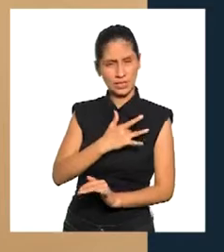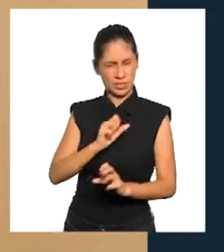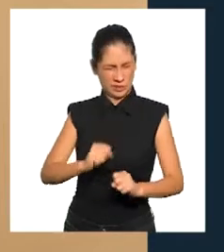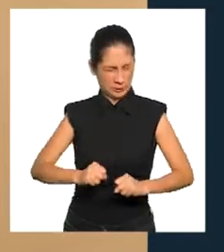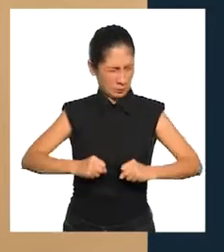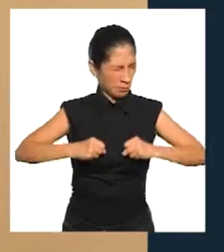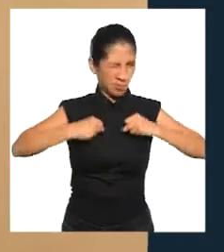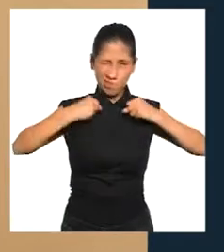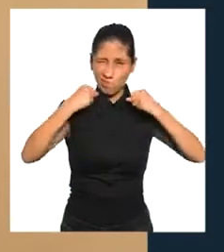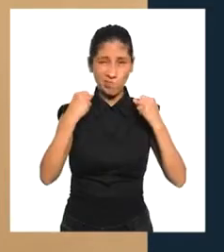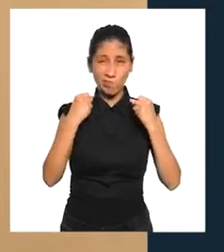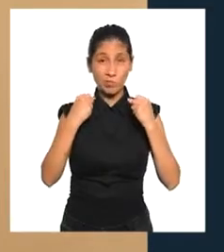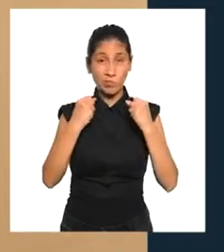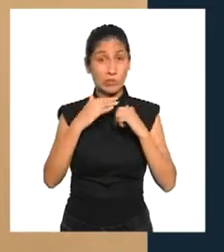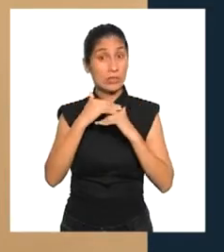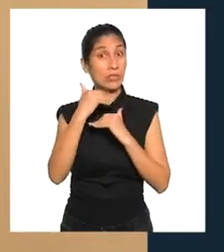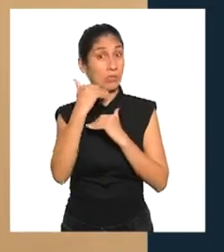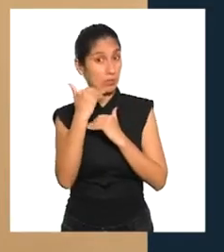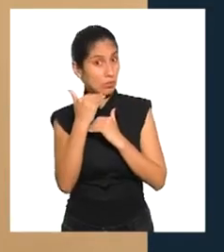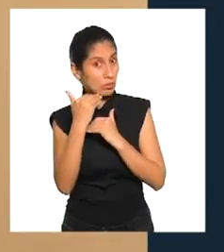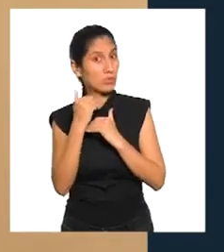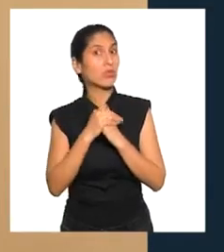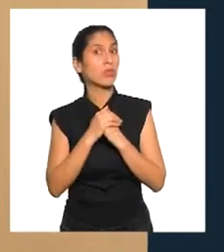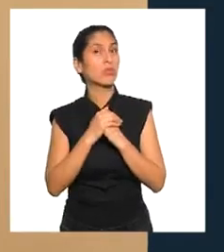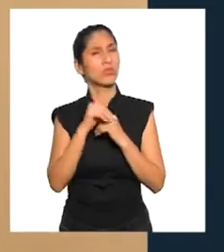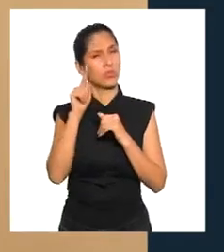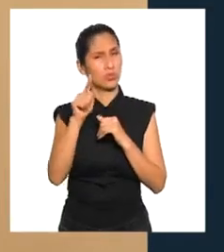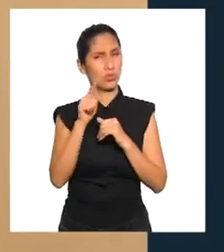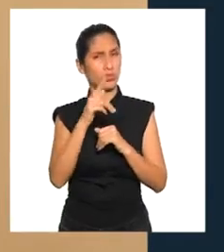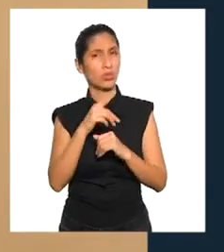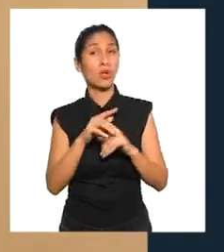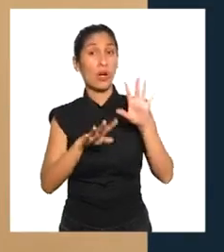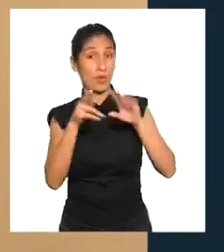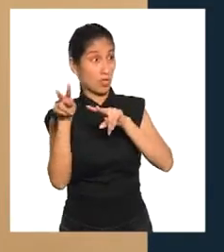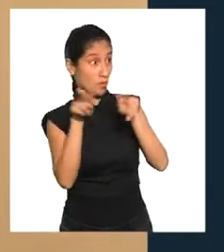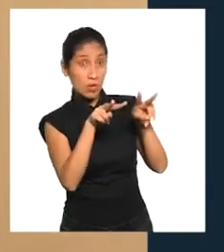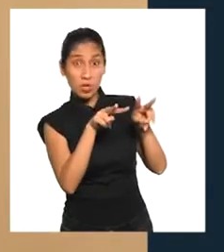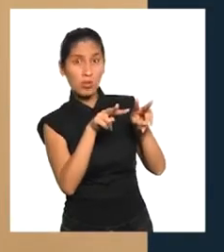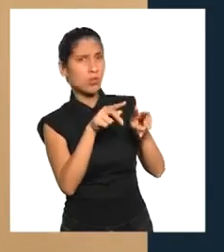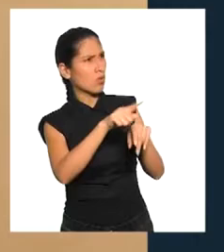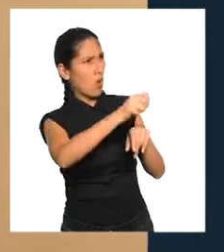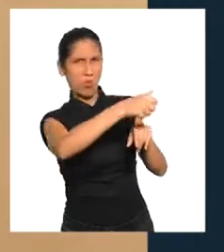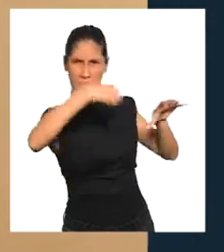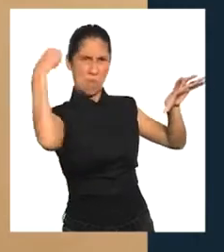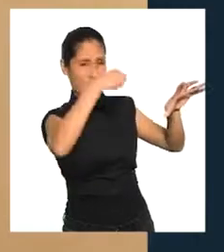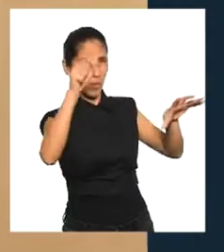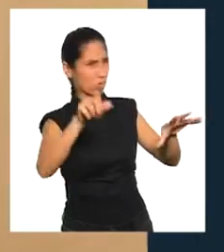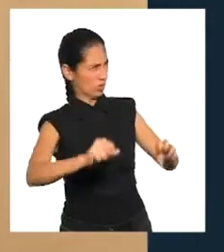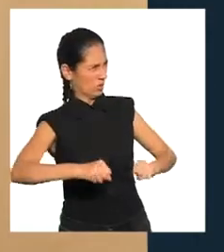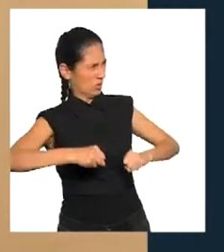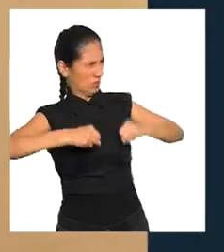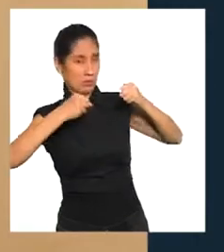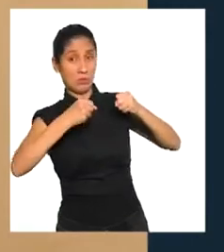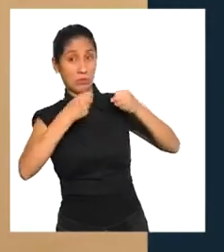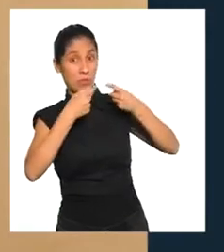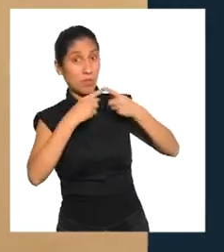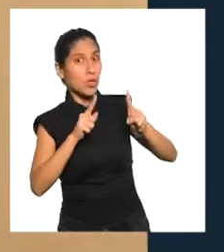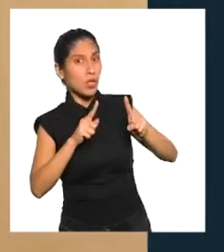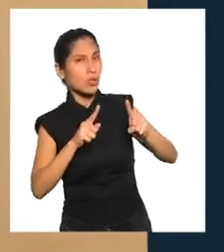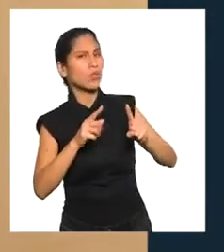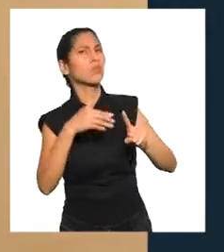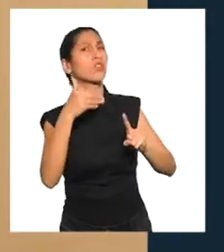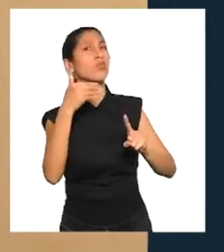ira puede ser legítimo ante una situación de agresión, pero lo que no es